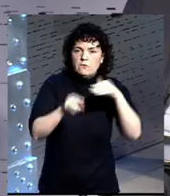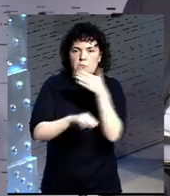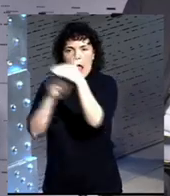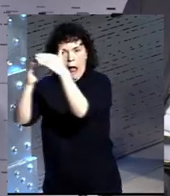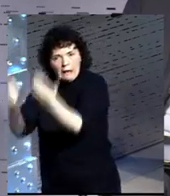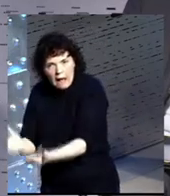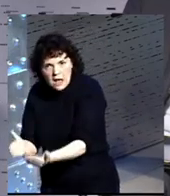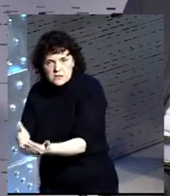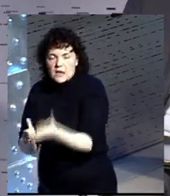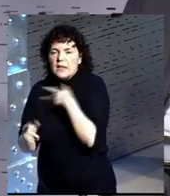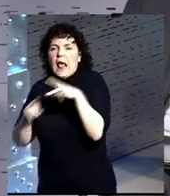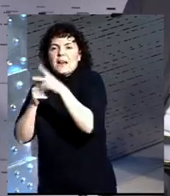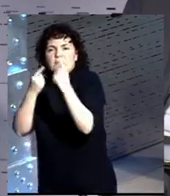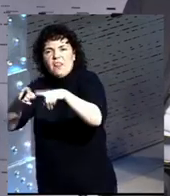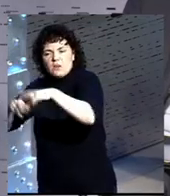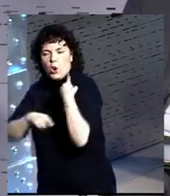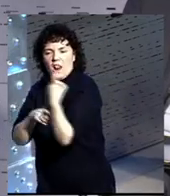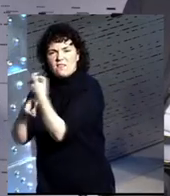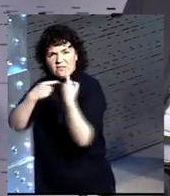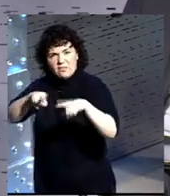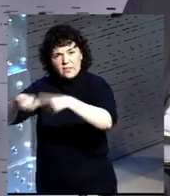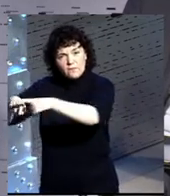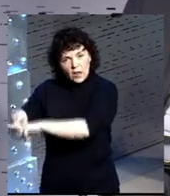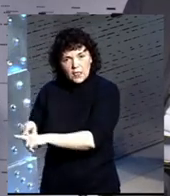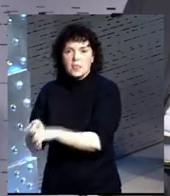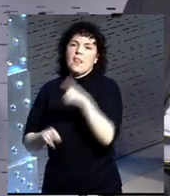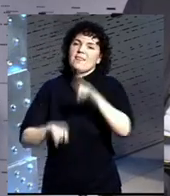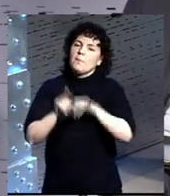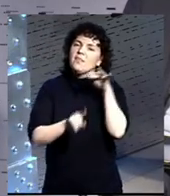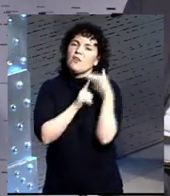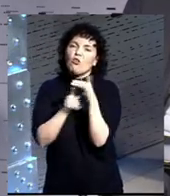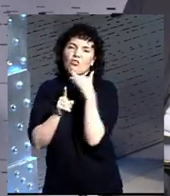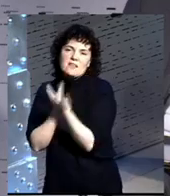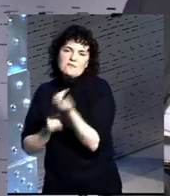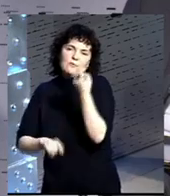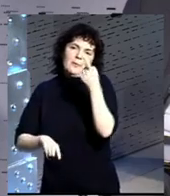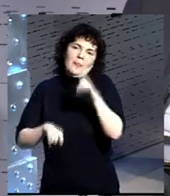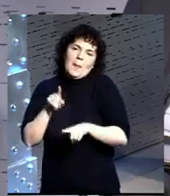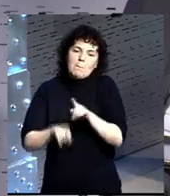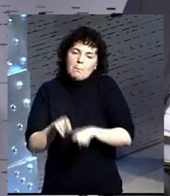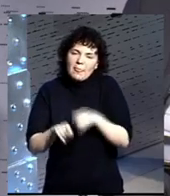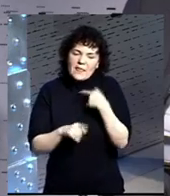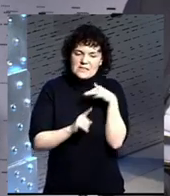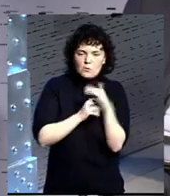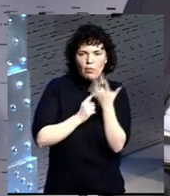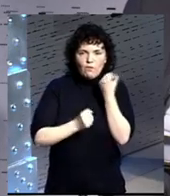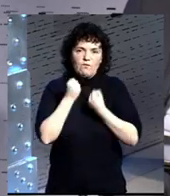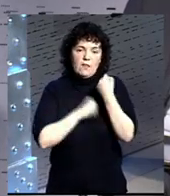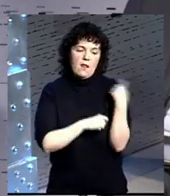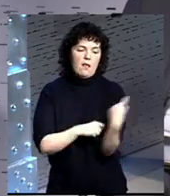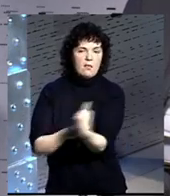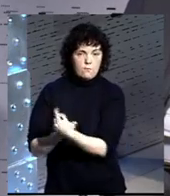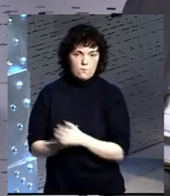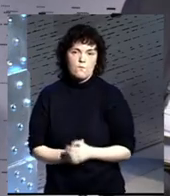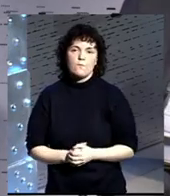Probablemente tiene necesidades diferentes que dependen del contexto y también de su propia situación financiera.